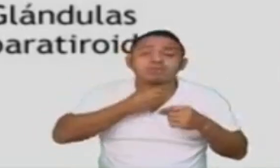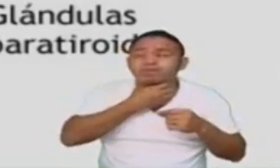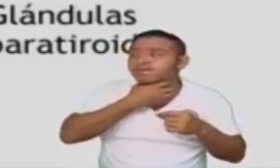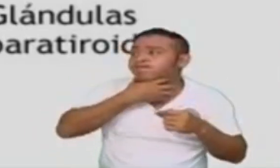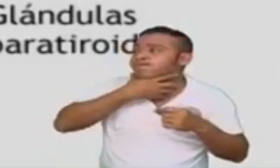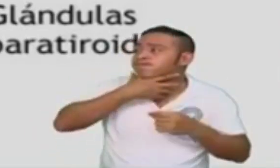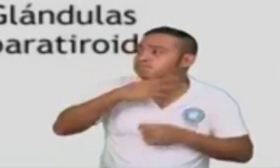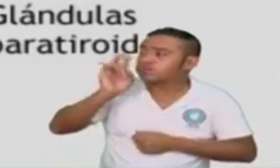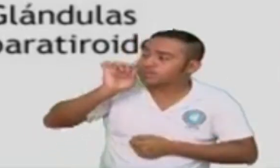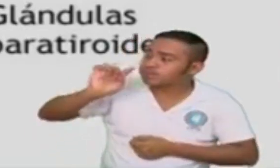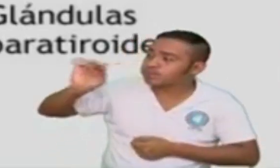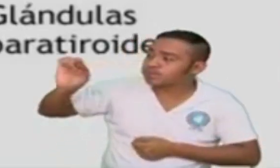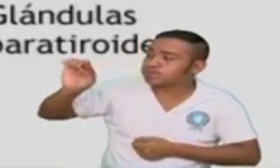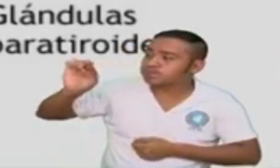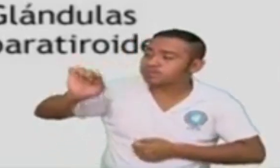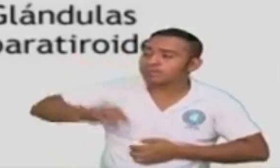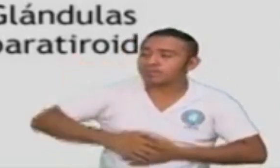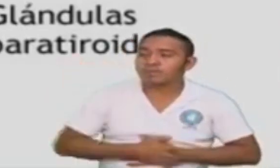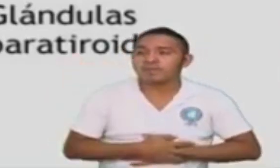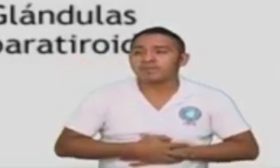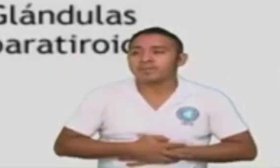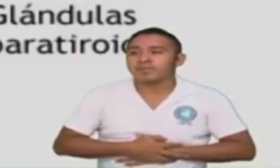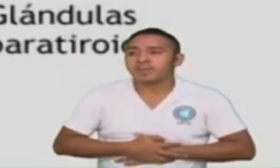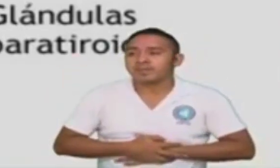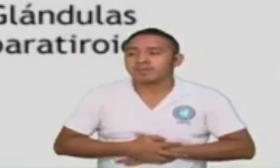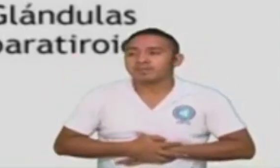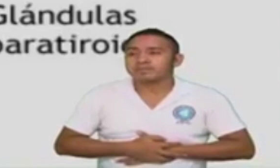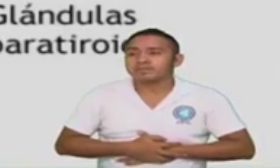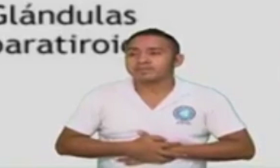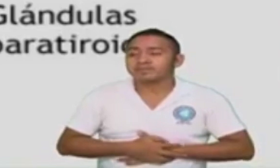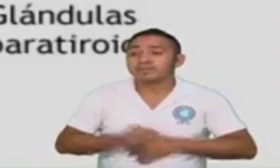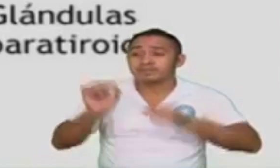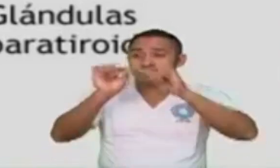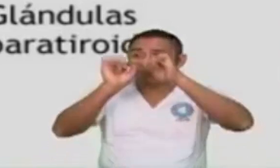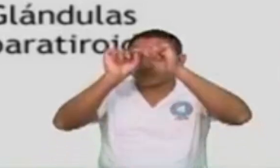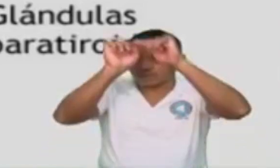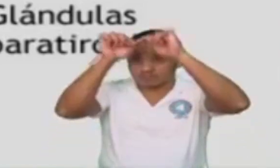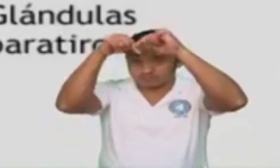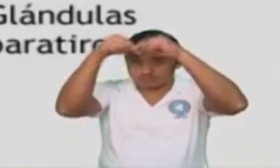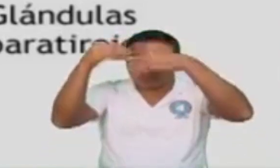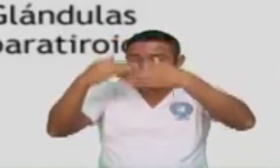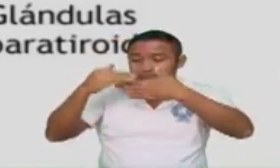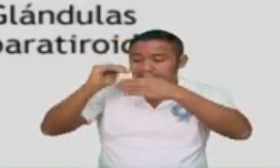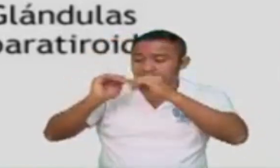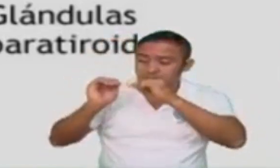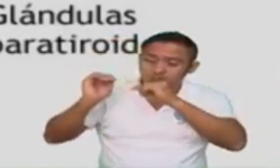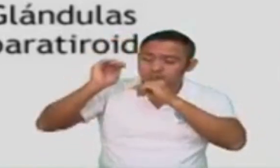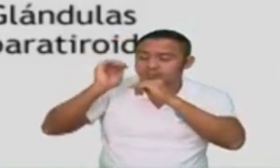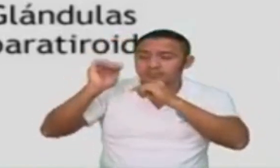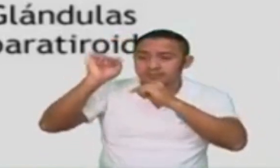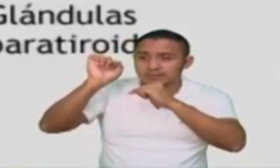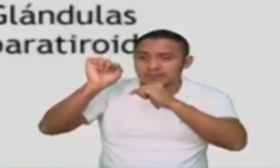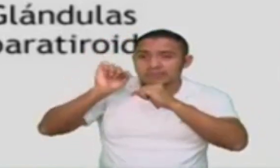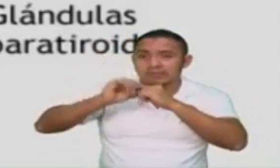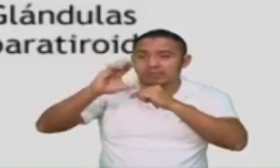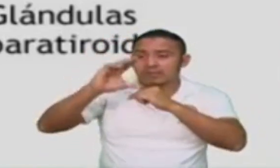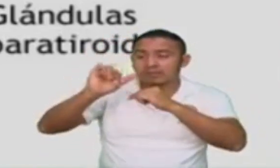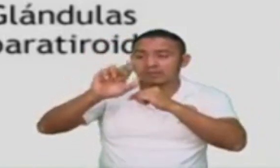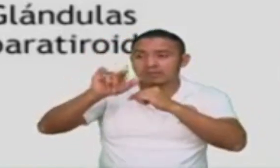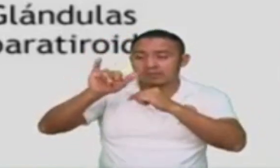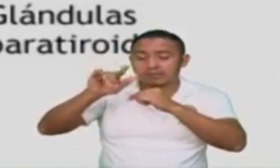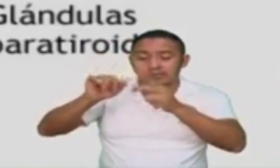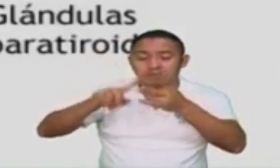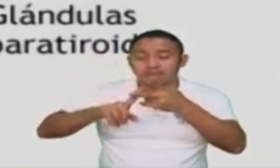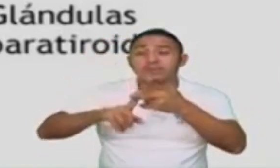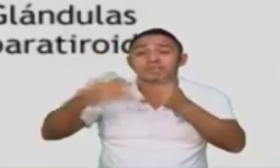de la glándula. Correcto, ahí tenemos el cartílago, el cartílago está un poco más arriba y la glándula está, pues, por debajo,